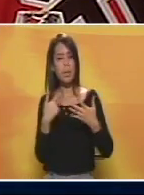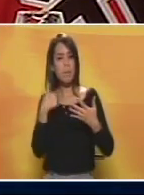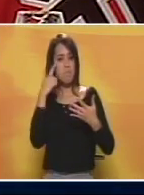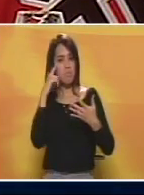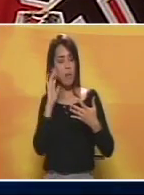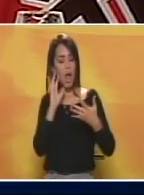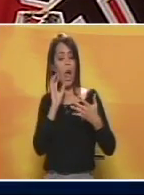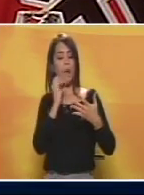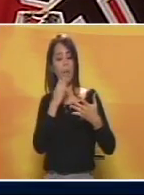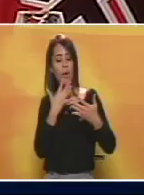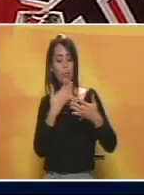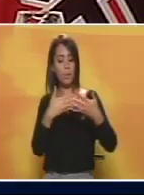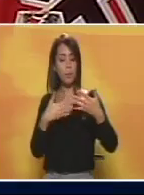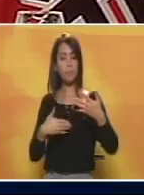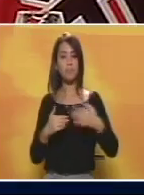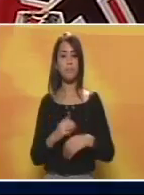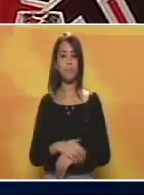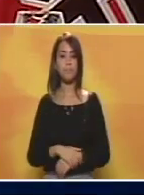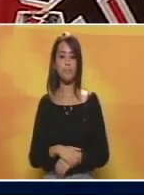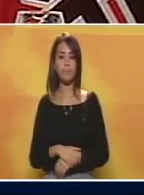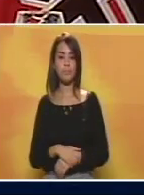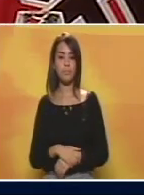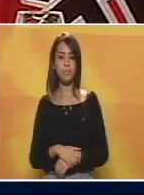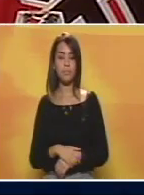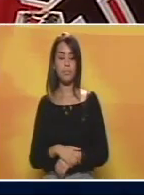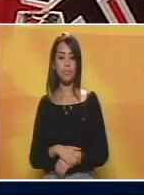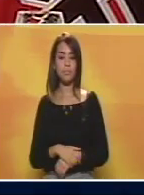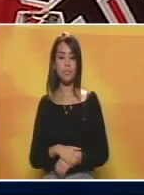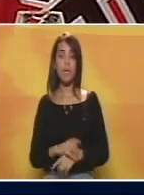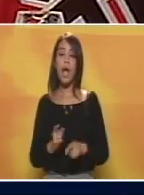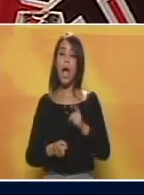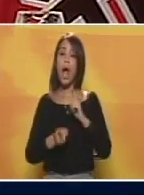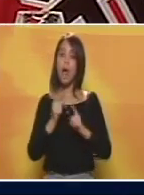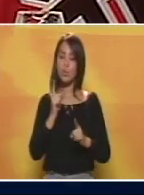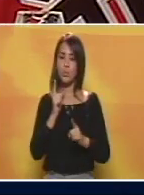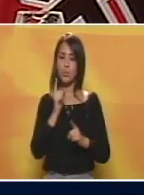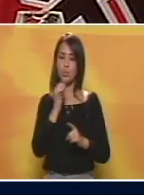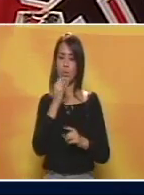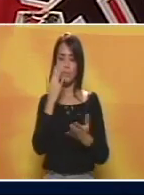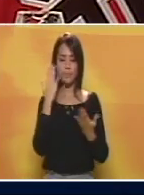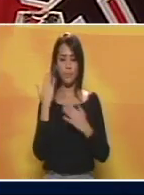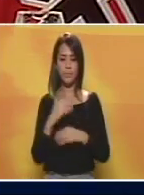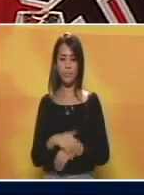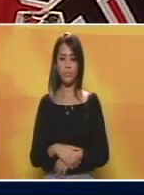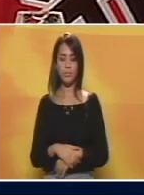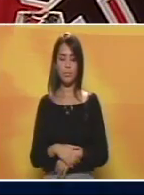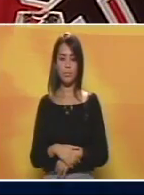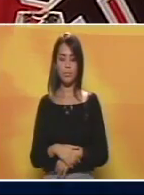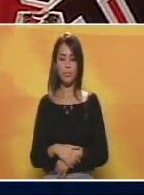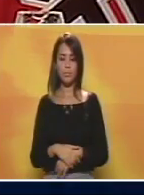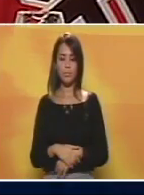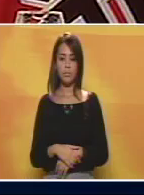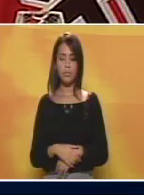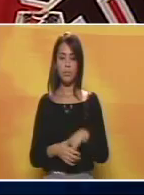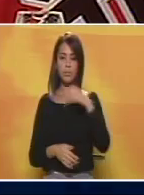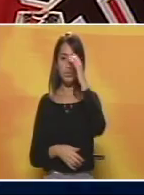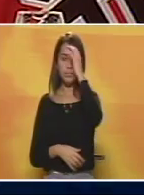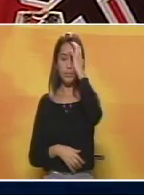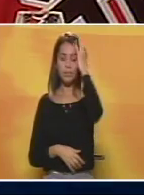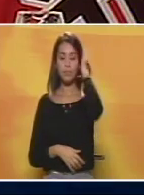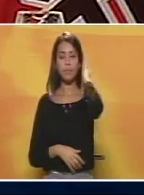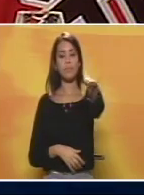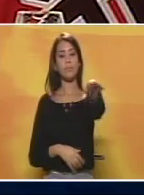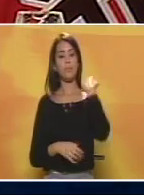consideramos pertinentes. En relación con eso, voy a hacer algunas consideraciones. En relación a los